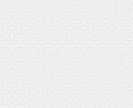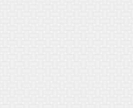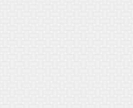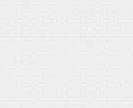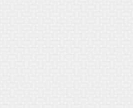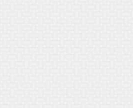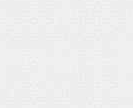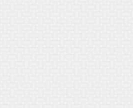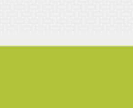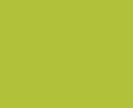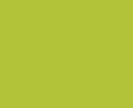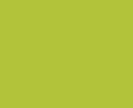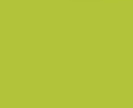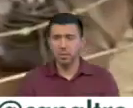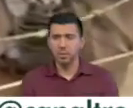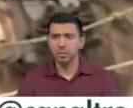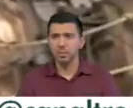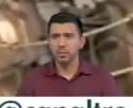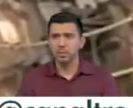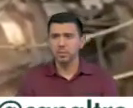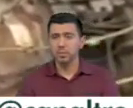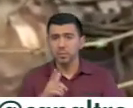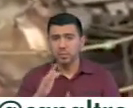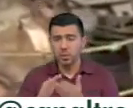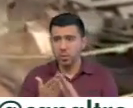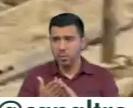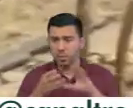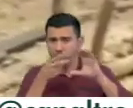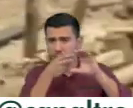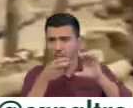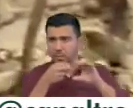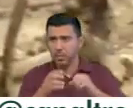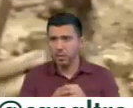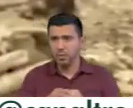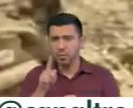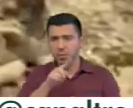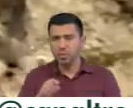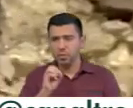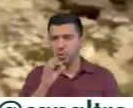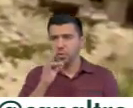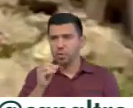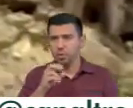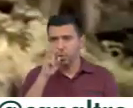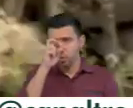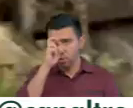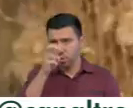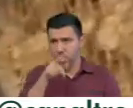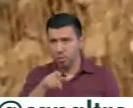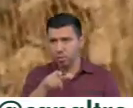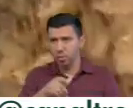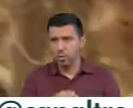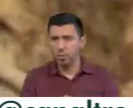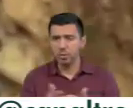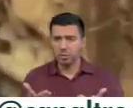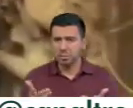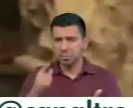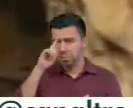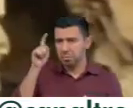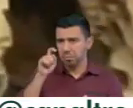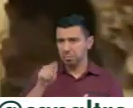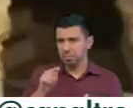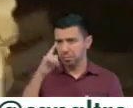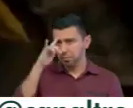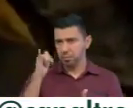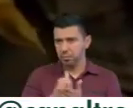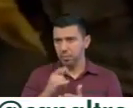junto con la comunidad minera de la provincia de soto norte se muestra escéptica tras la reunión que sostuvieron con el